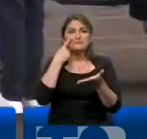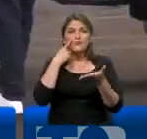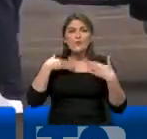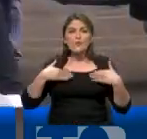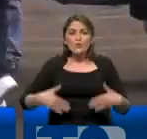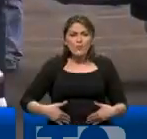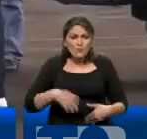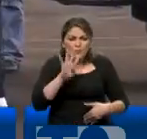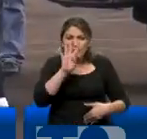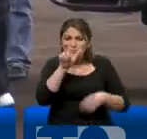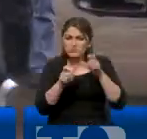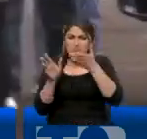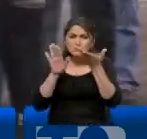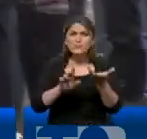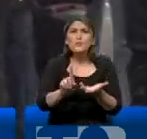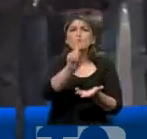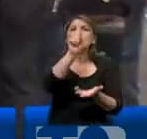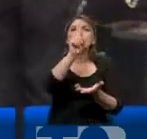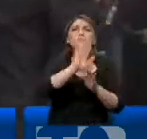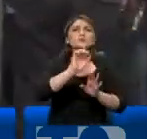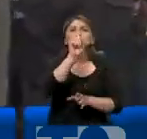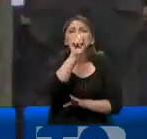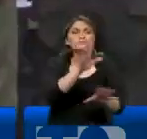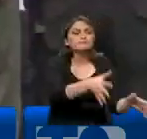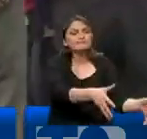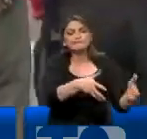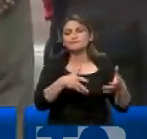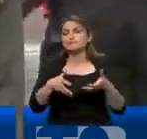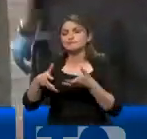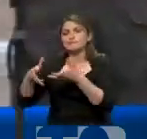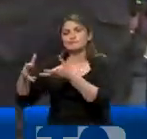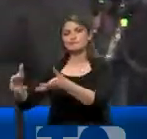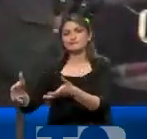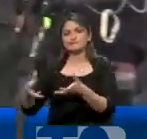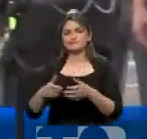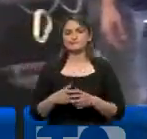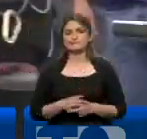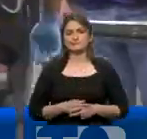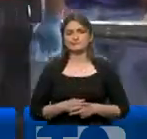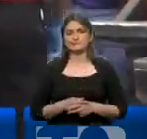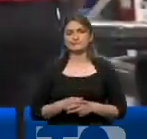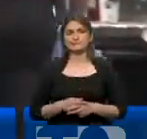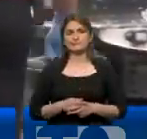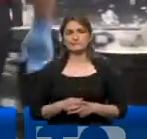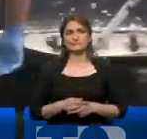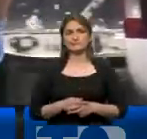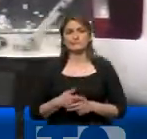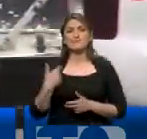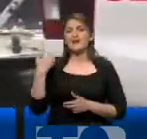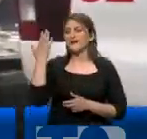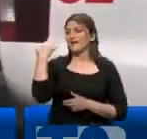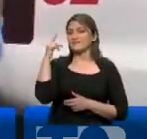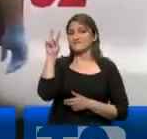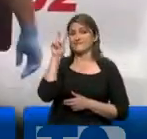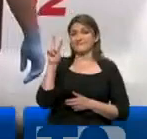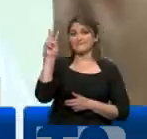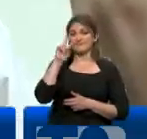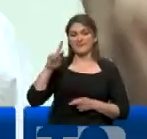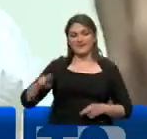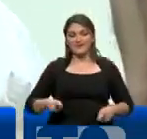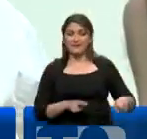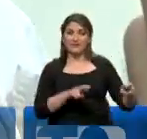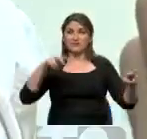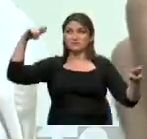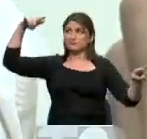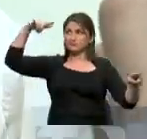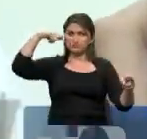cuerpo de los cuatro ocupantes de la avioneta Cessna 182 de la compañía Amazonía Verde, accidentada el pasado viernes en el río Cuangos. Se ha